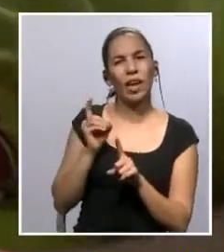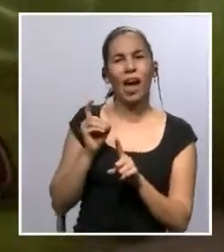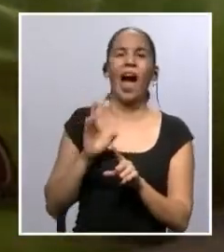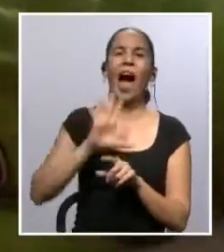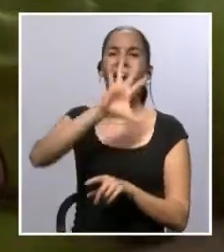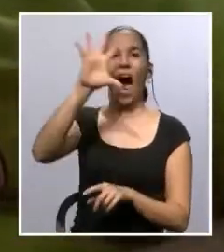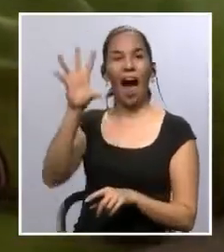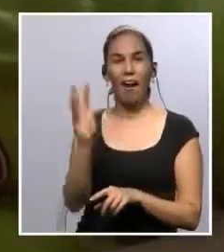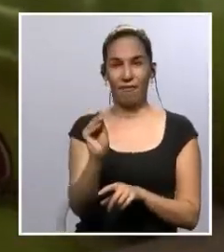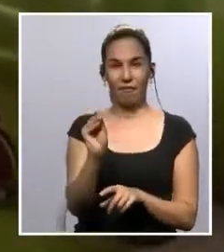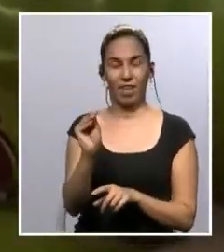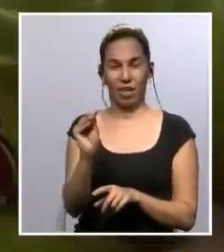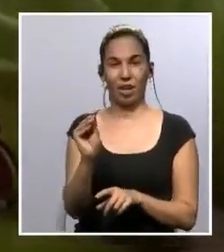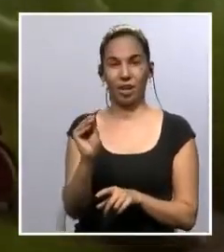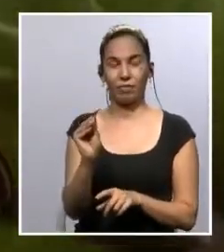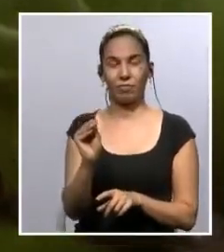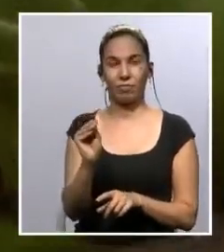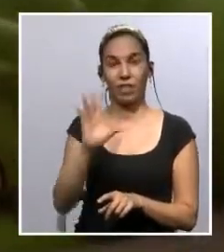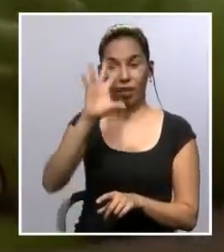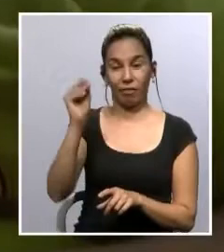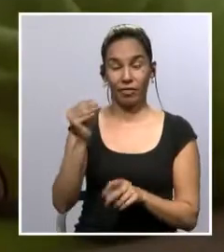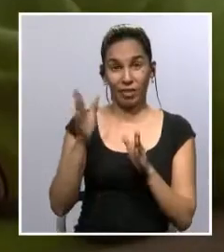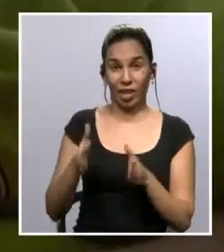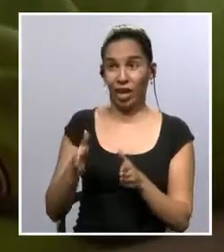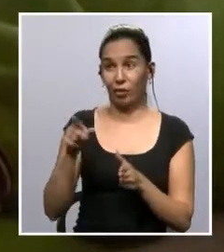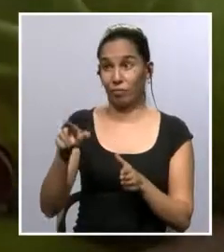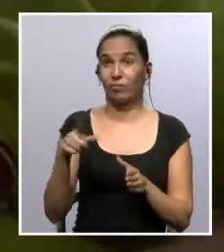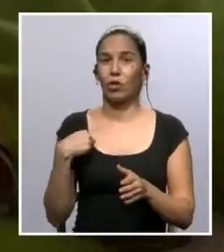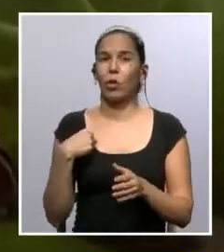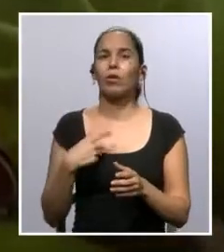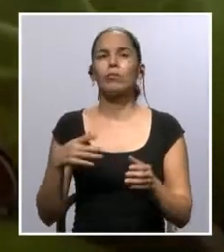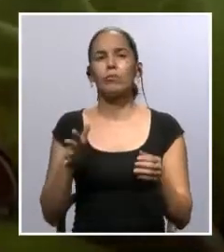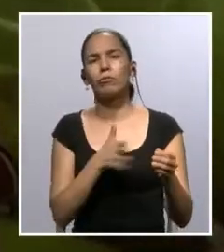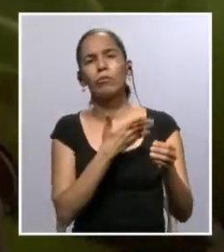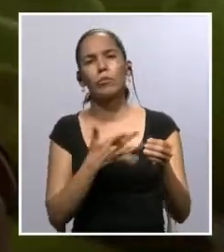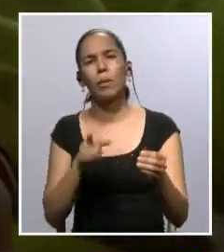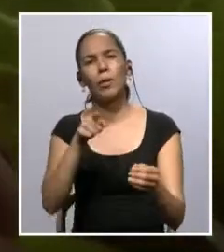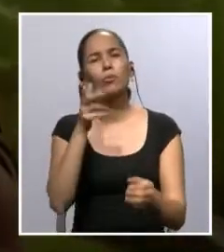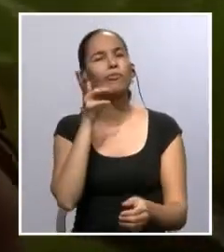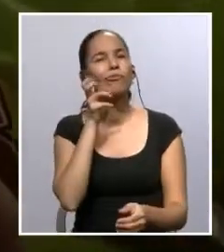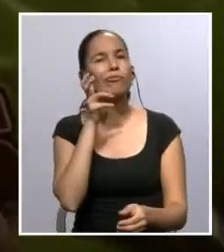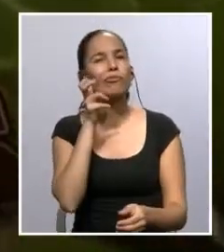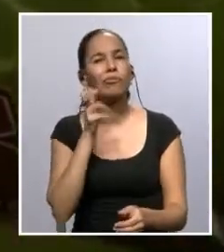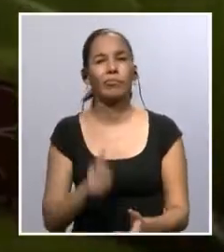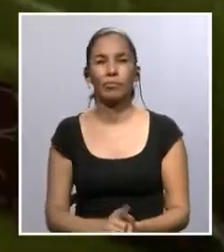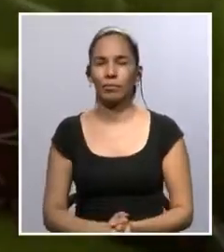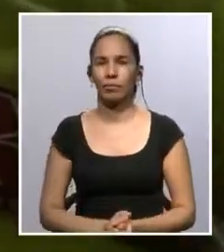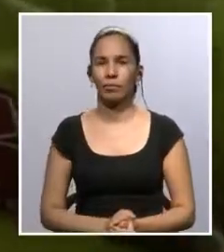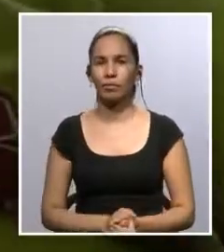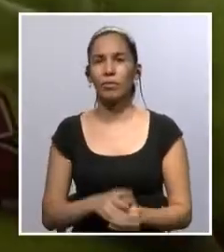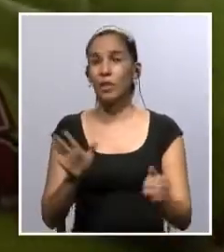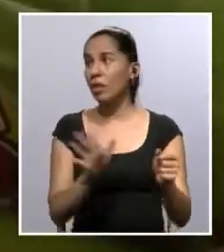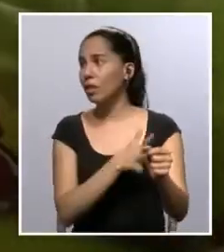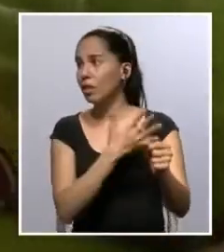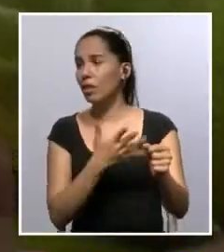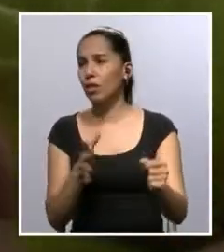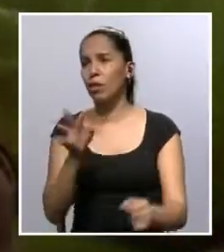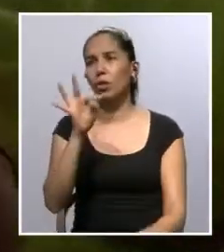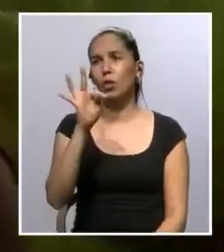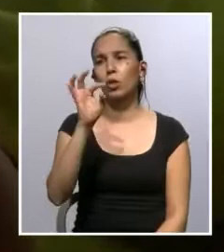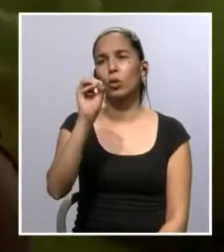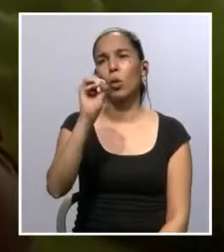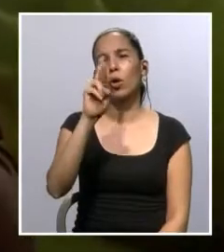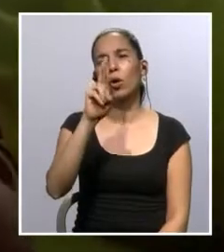Entonces yo les voy a arreglar una canción para que la escuchen. Esta canción se llama El Torito